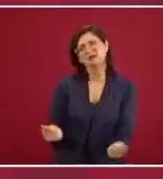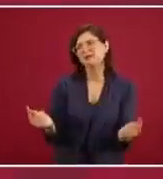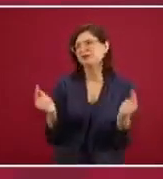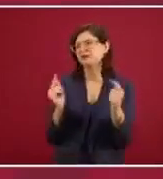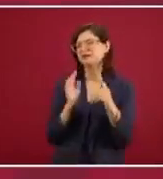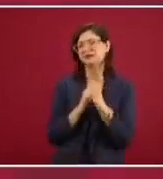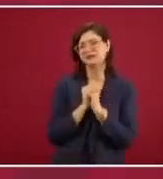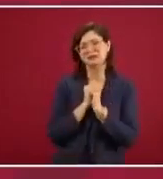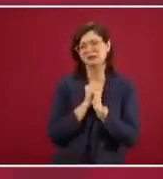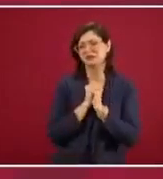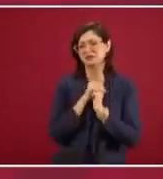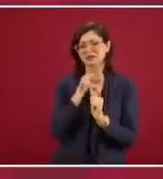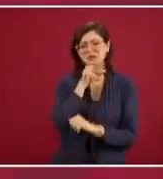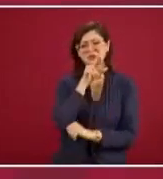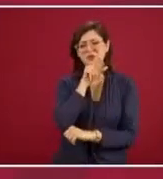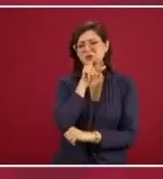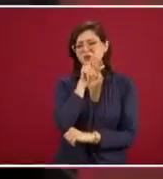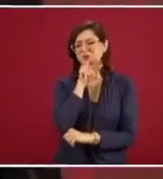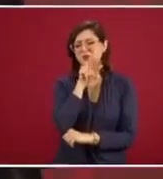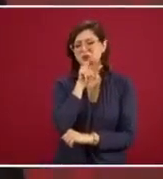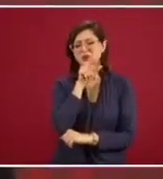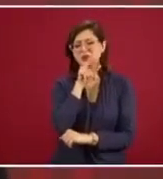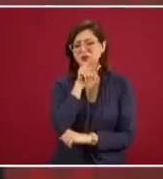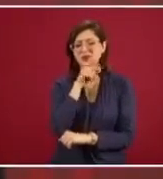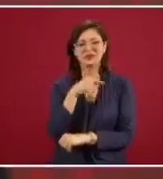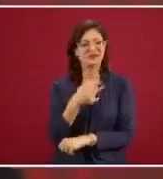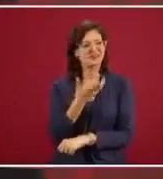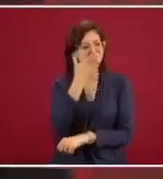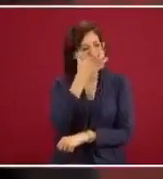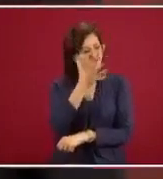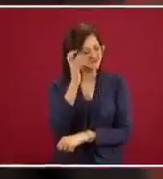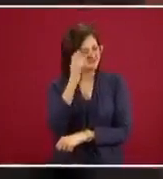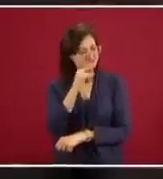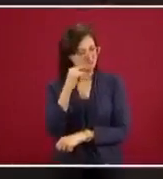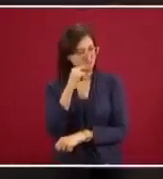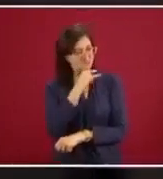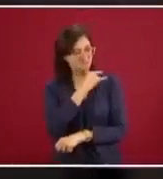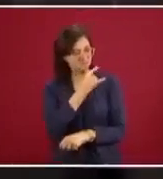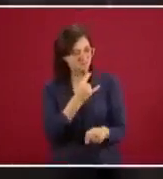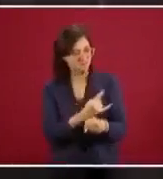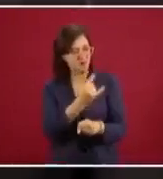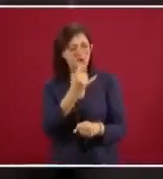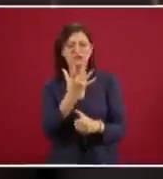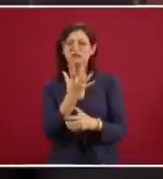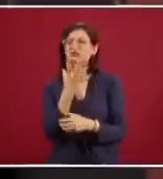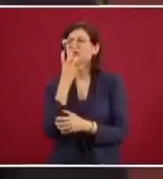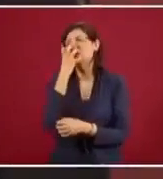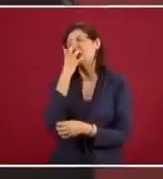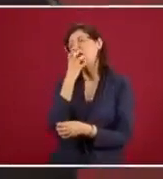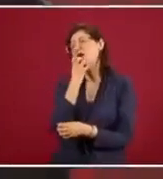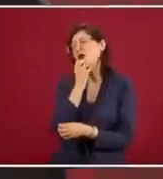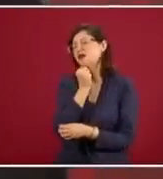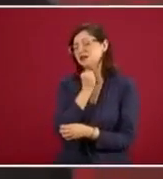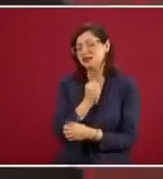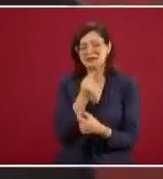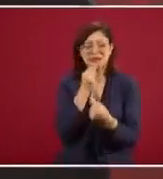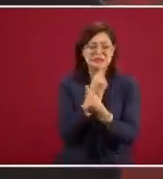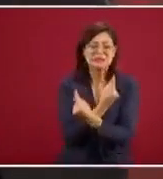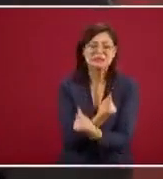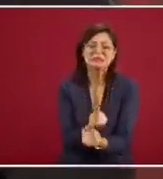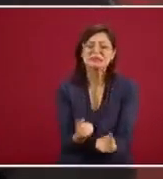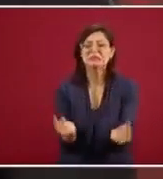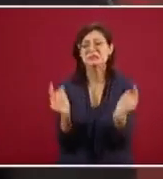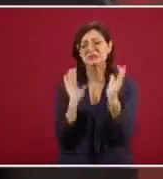Lo que nos preocupa, decían de manera hipócrita, rasgándose las vestiduras, son los